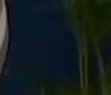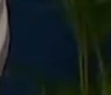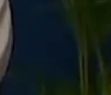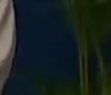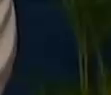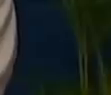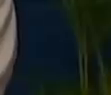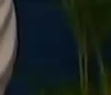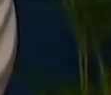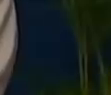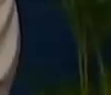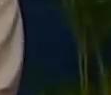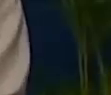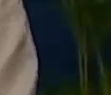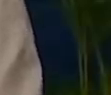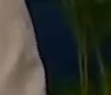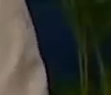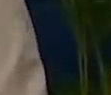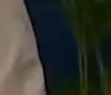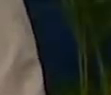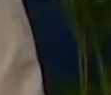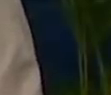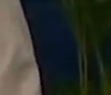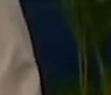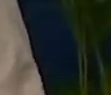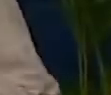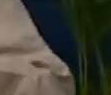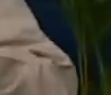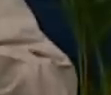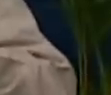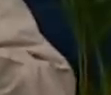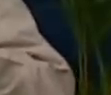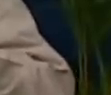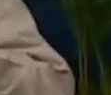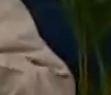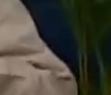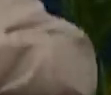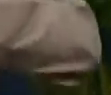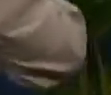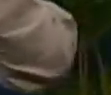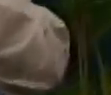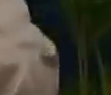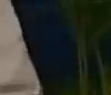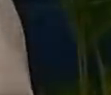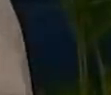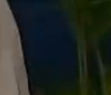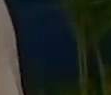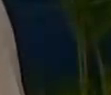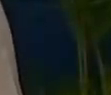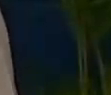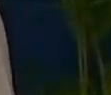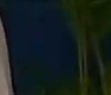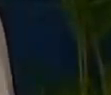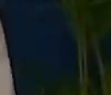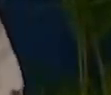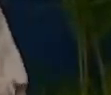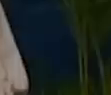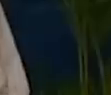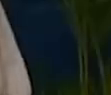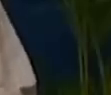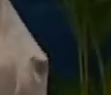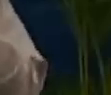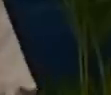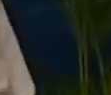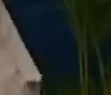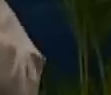más de 650.000. Ustedes saben que cuando nosotros nos empeñamos y yo me empeño en un tema,